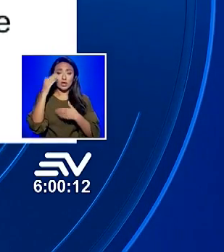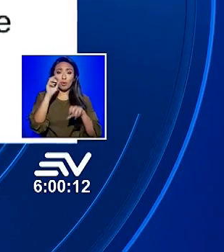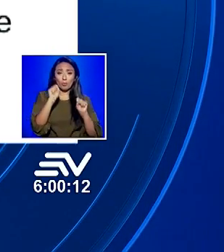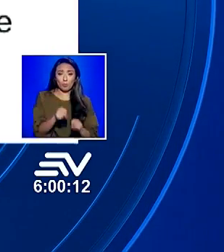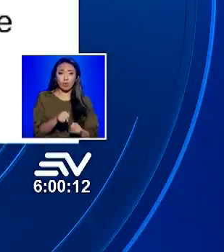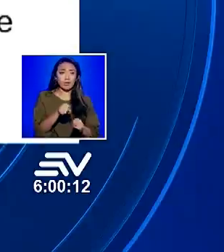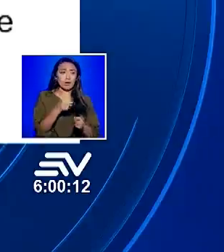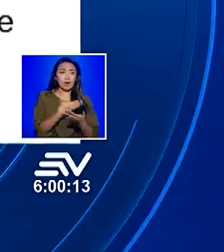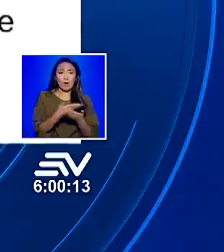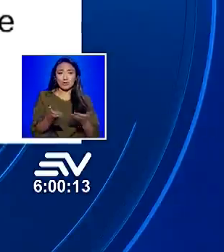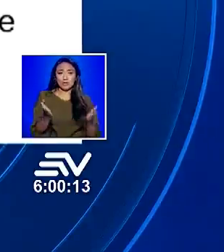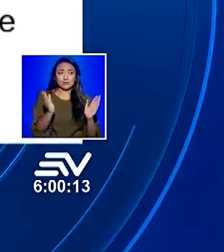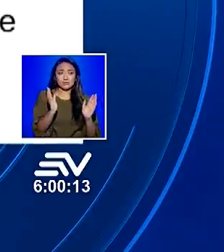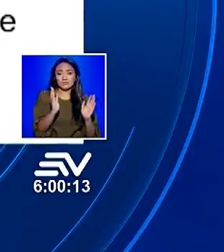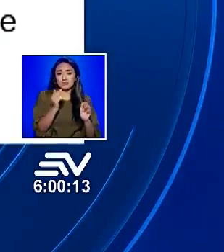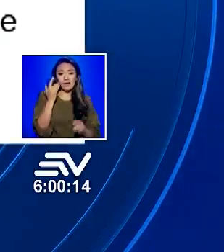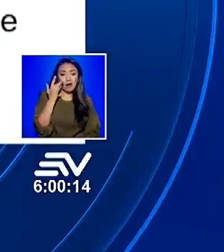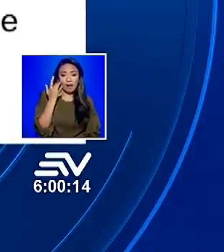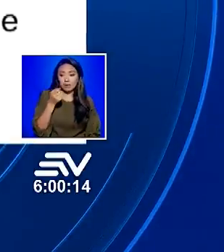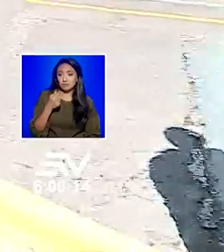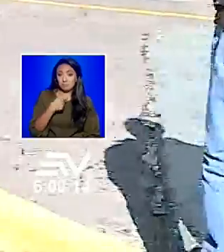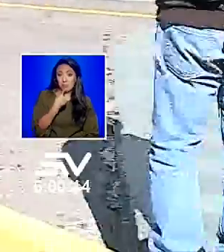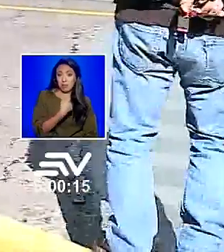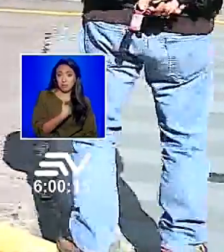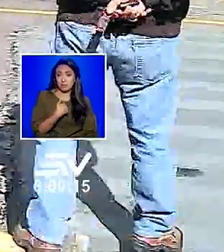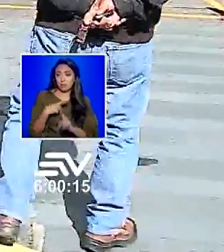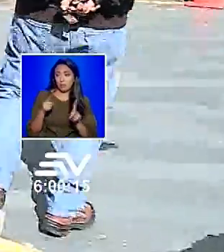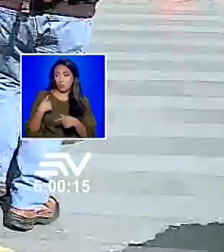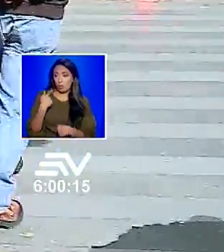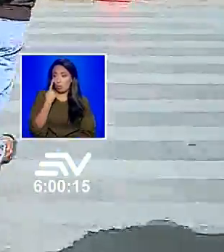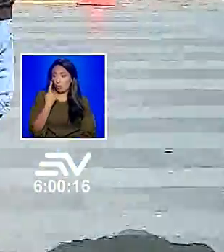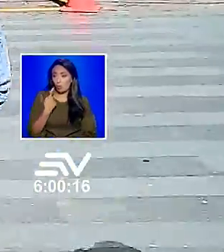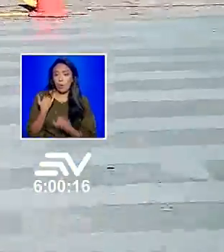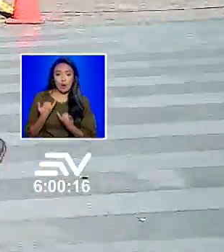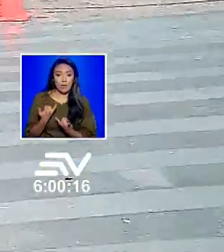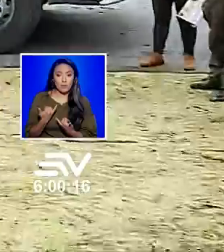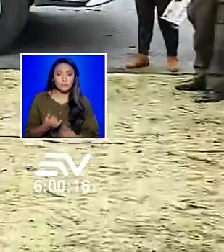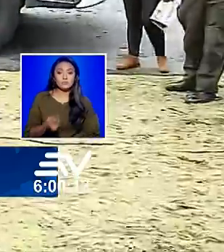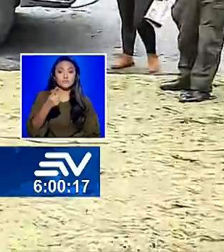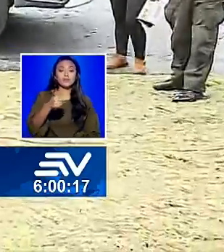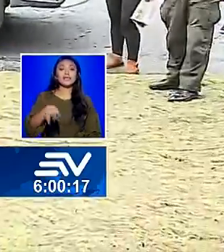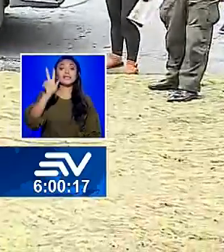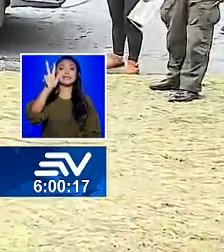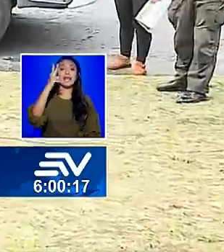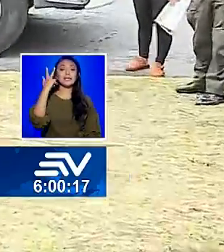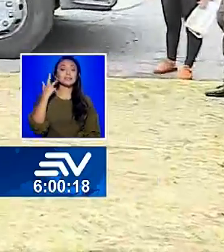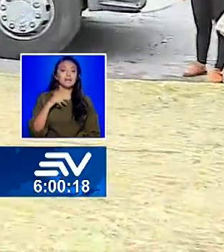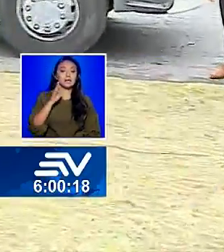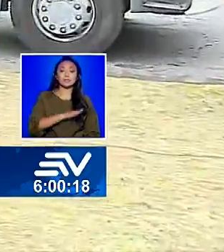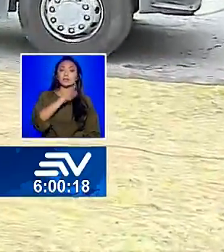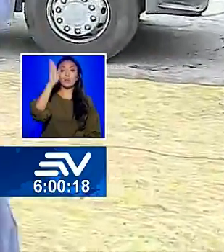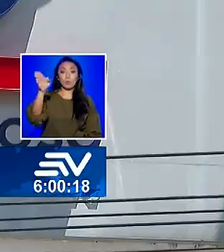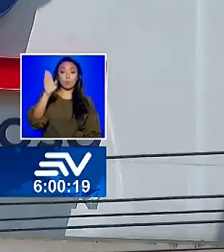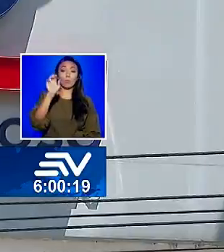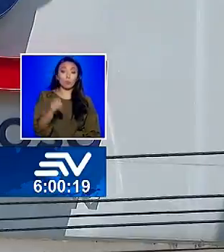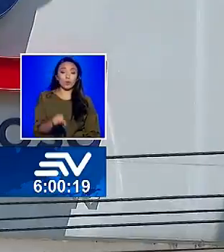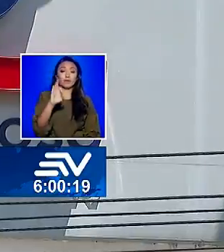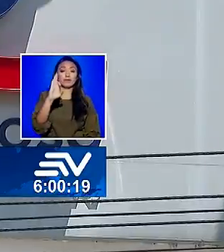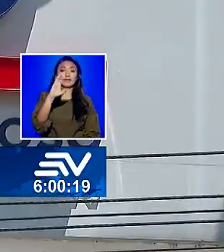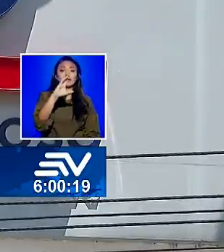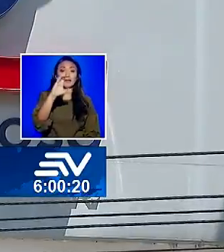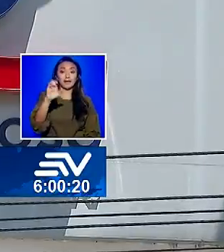así me decían y lo he comprobado ahora el ex alcalde tiene tres días para presentar una apelación ante el tribunal